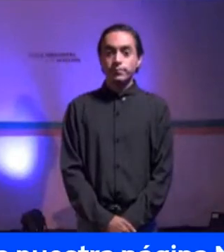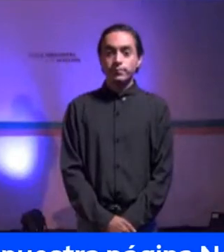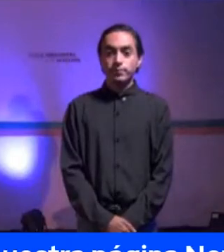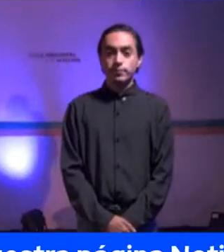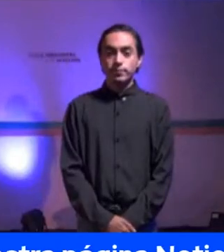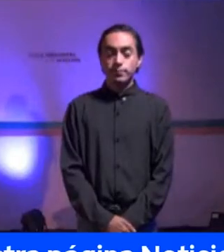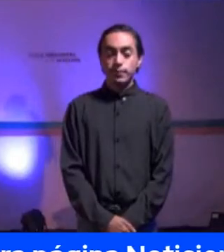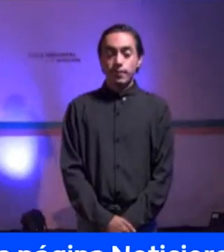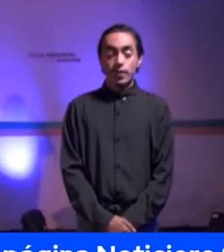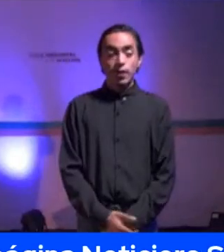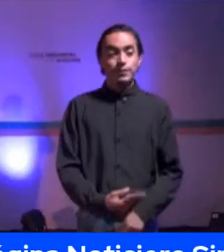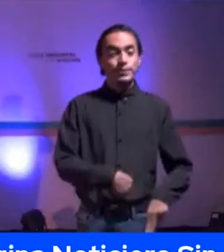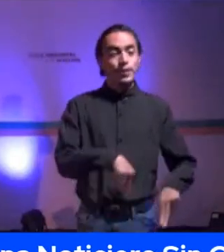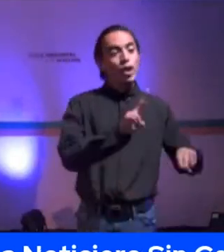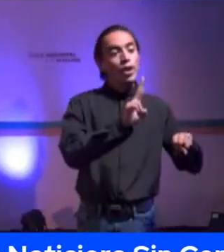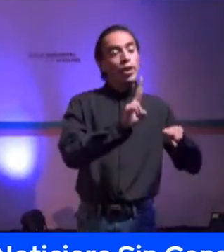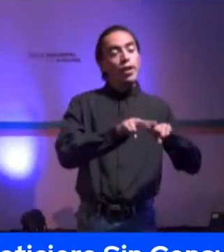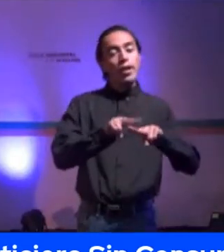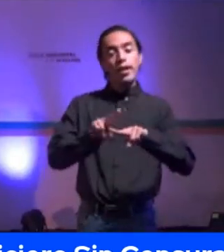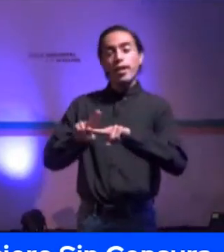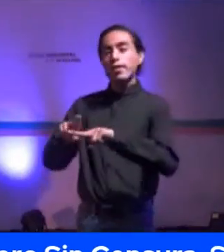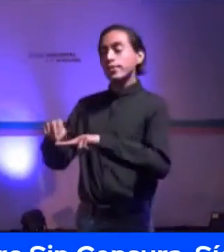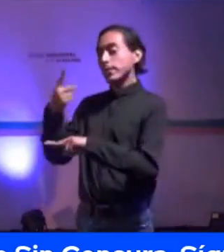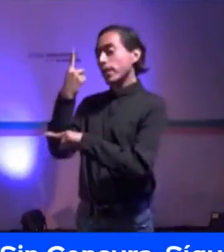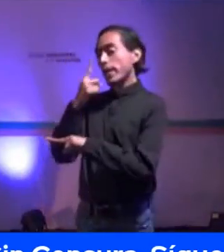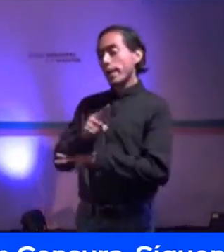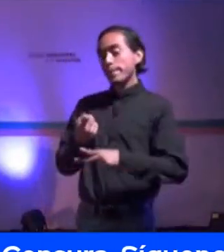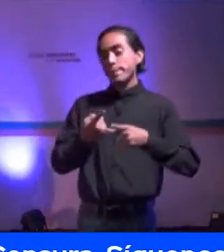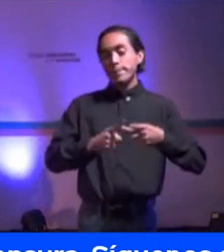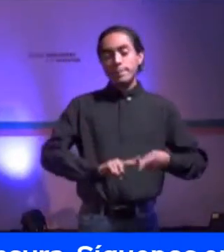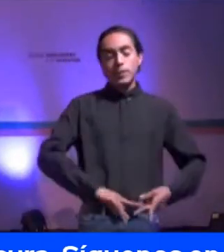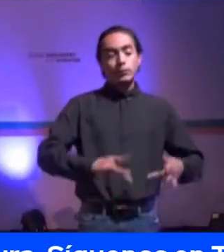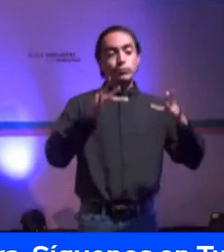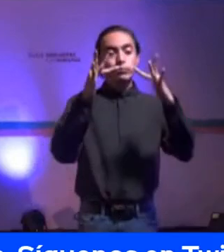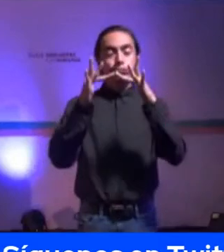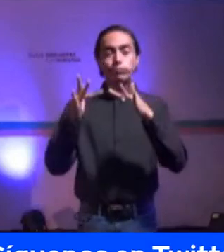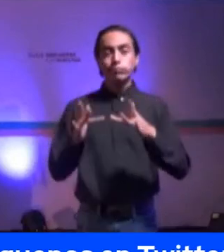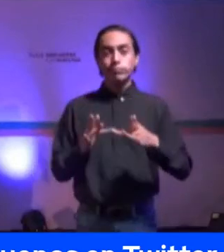Sienten, tomen asiento para que pueda lanzar esta transmisión.